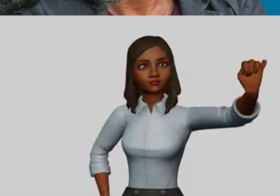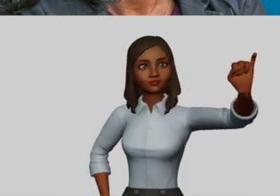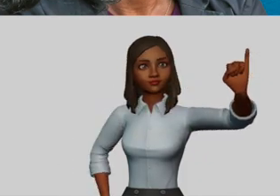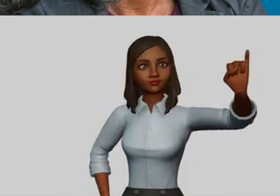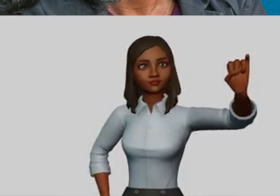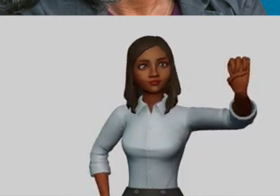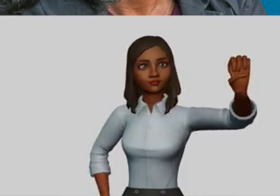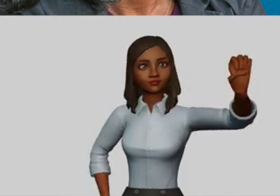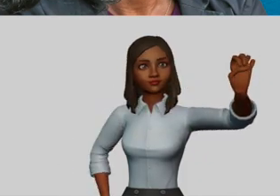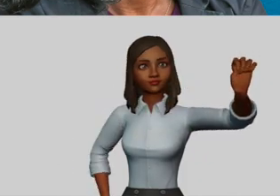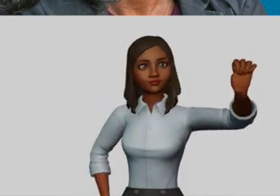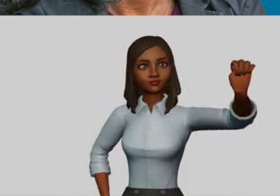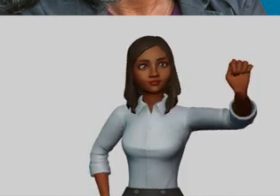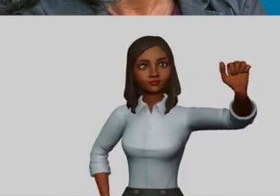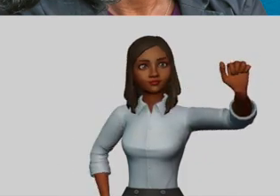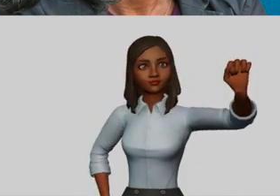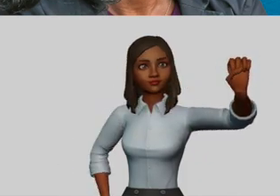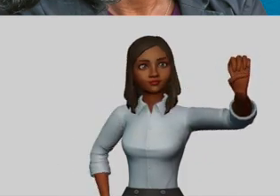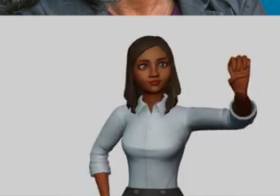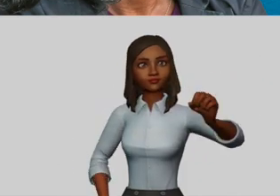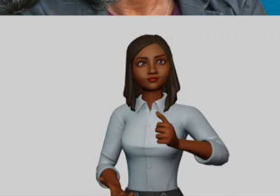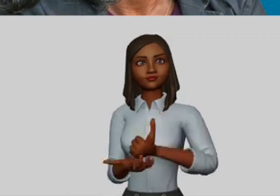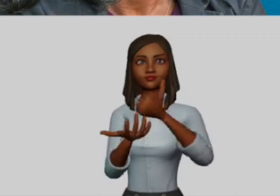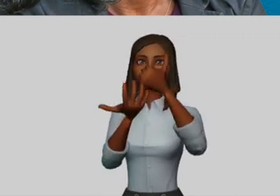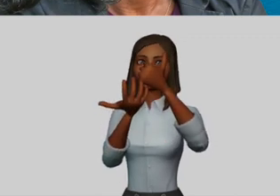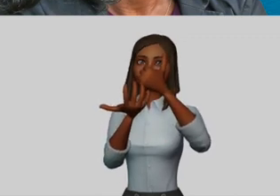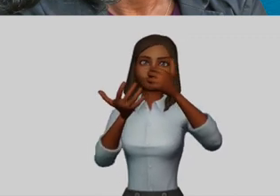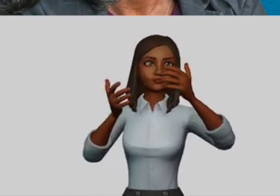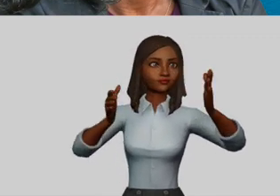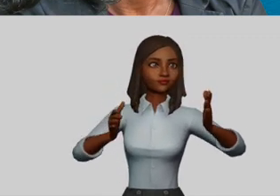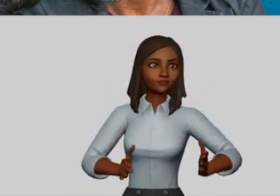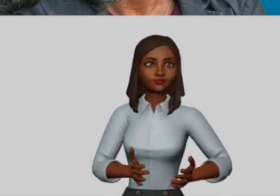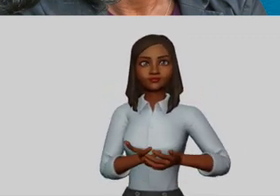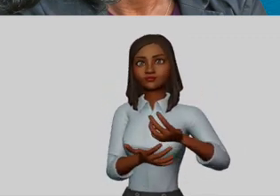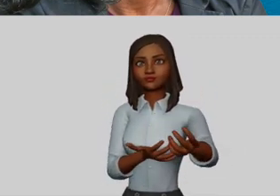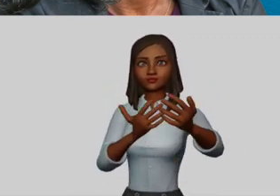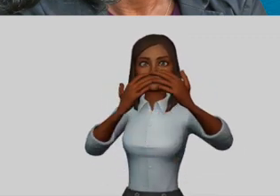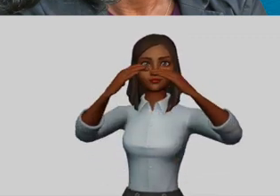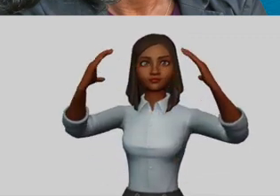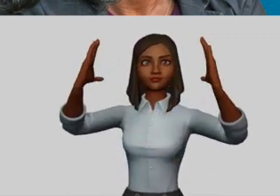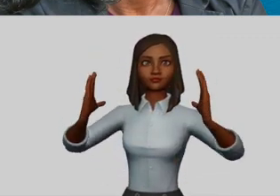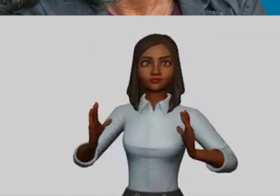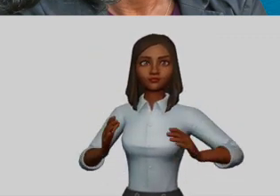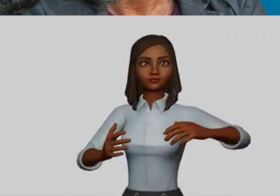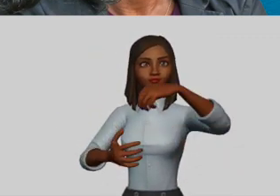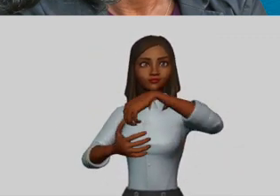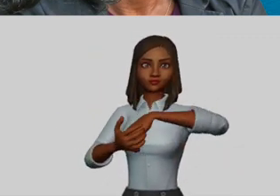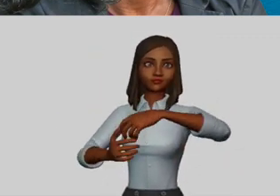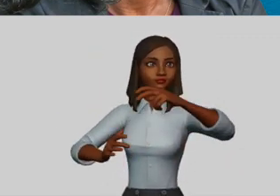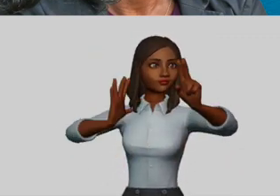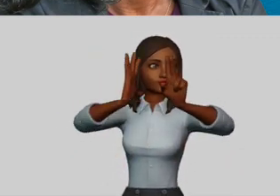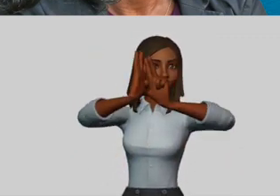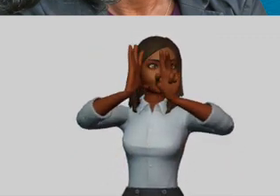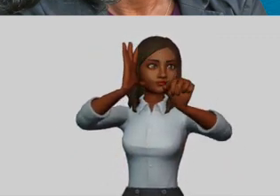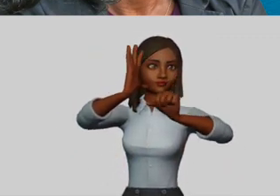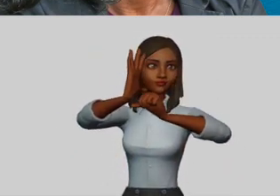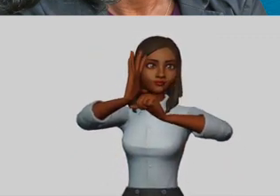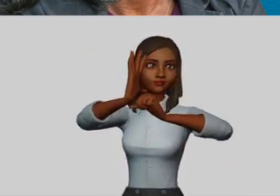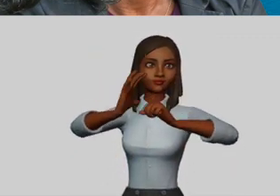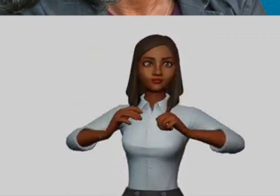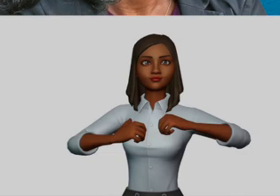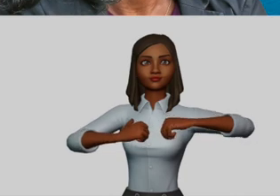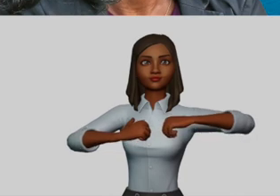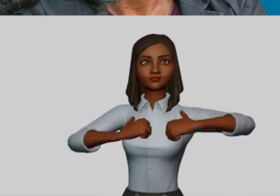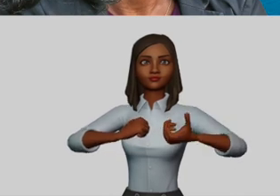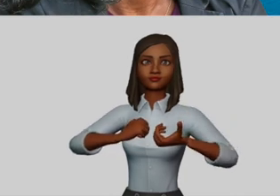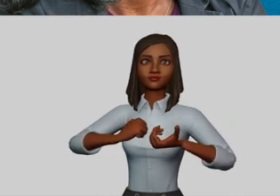tú analizabas, o sea, cuando tú hacías los modelos, ¿tú notaste que había alguna discriminación, que el sistema sí